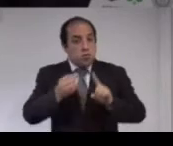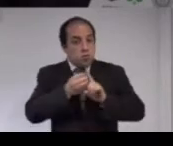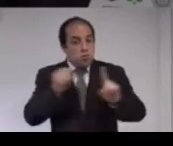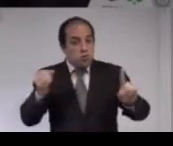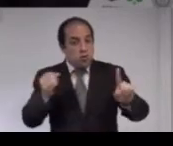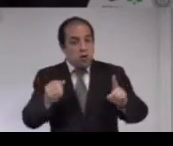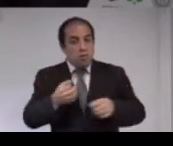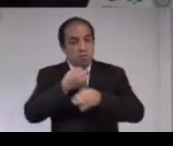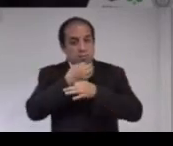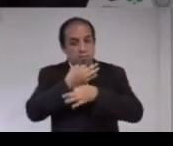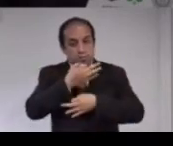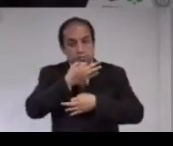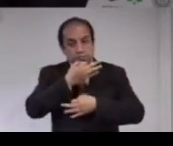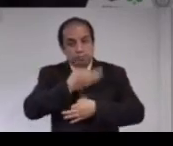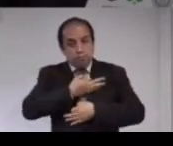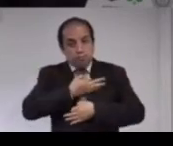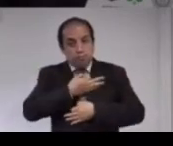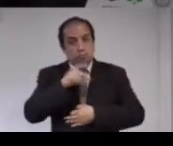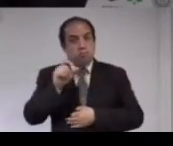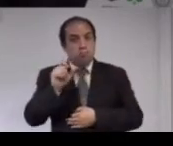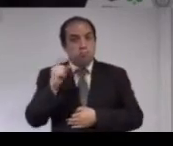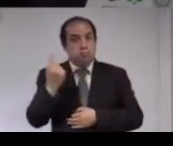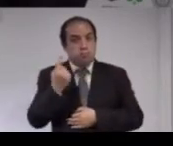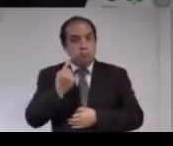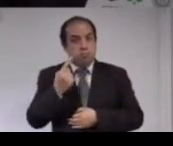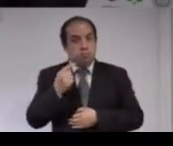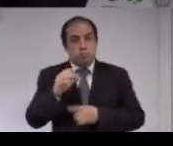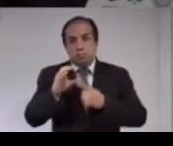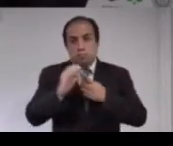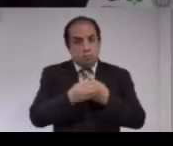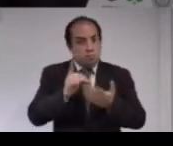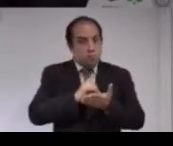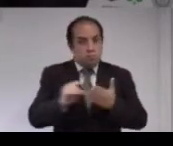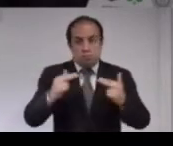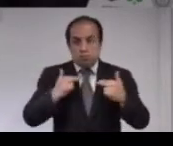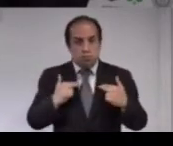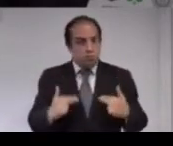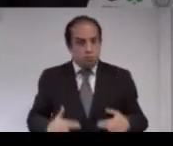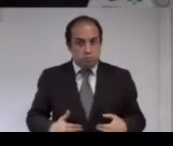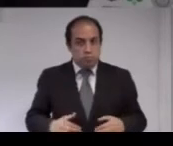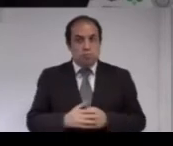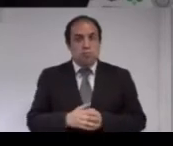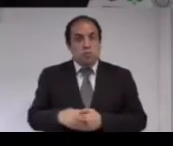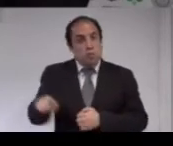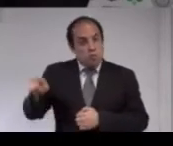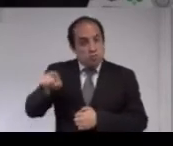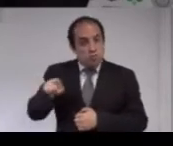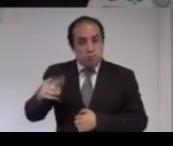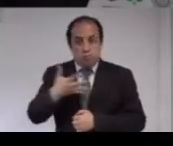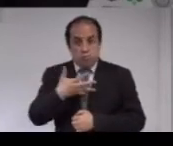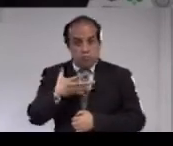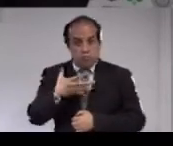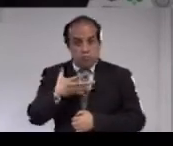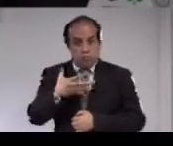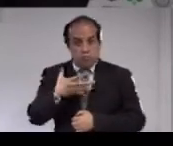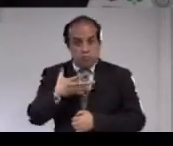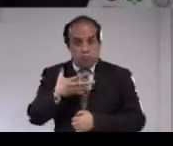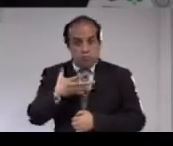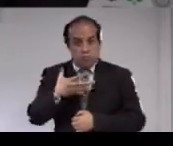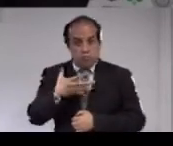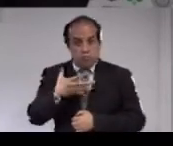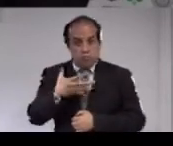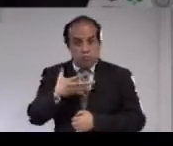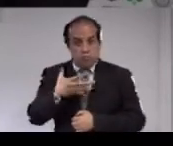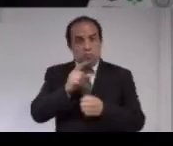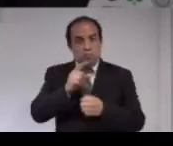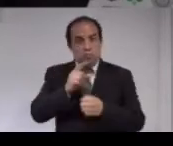organizaciones nos informaron que incluso ni con la Comisión de Derechos Humanos ni con ellos tuvieron la cercanía, sobre todo